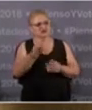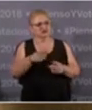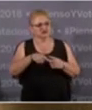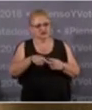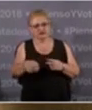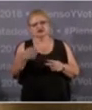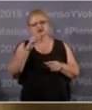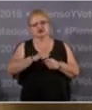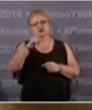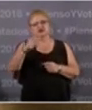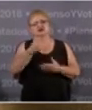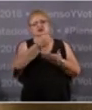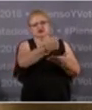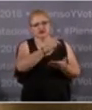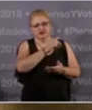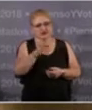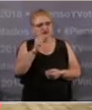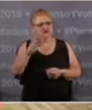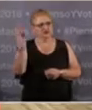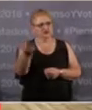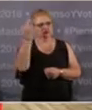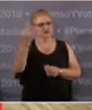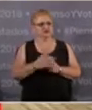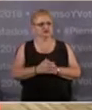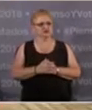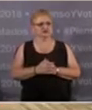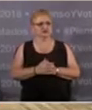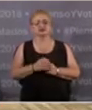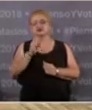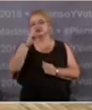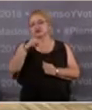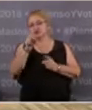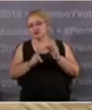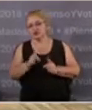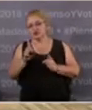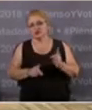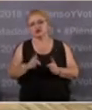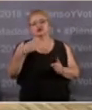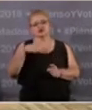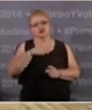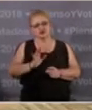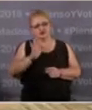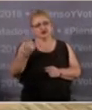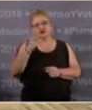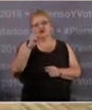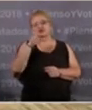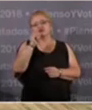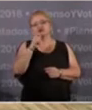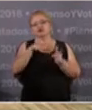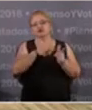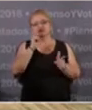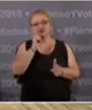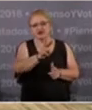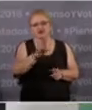principio en el presupuesto de egresos de la Federación? Sin duda nos parece que no podemos seguir viendo el problema de la seguridad desde el ámbito nacional